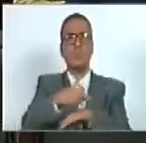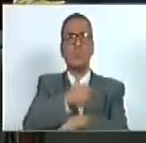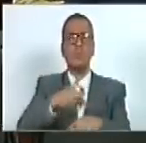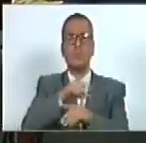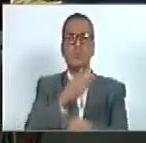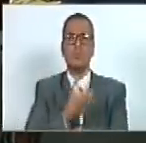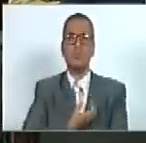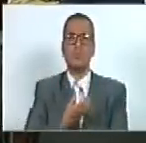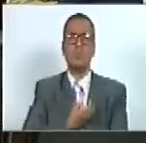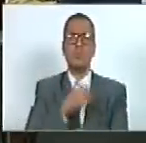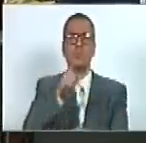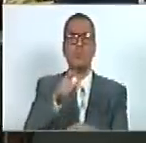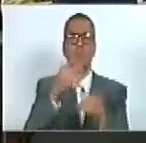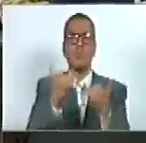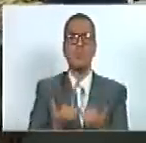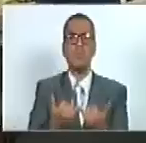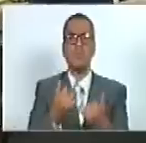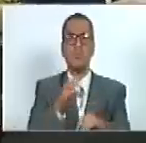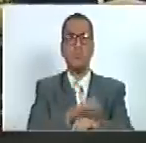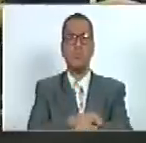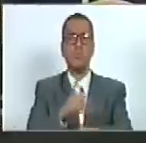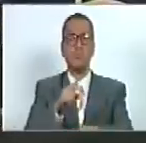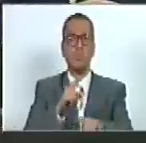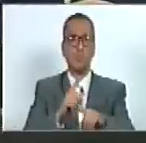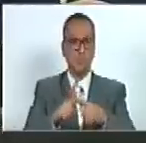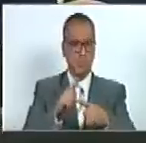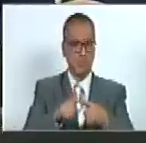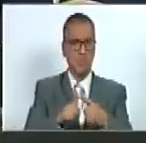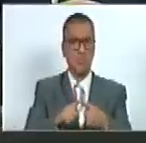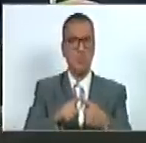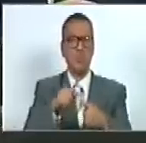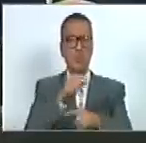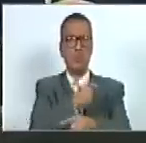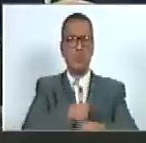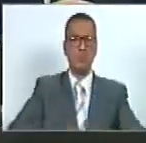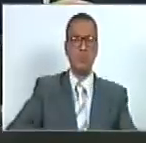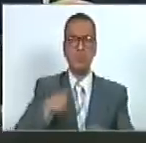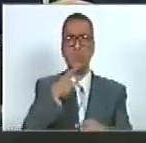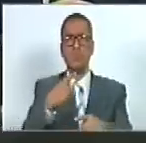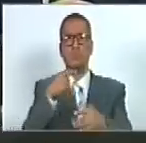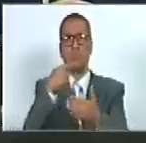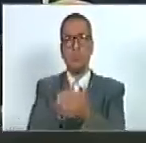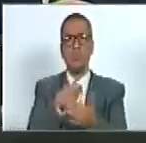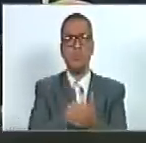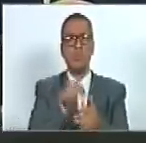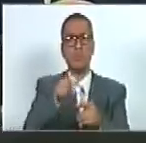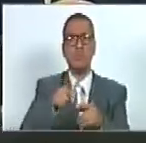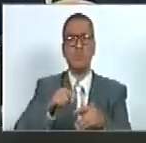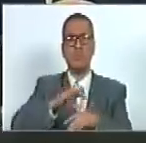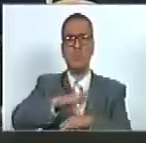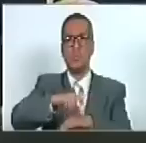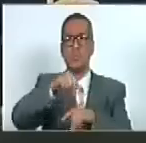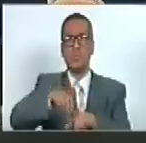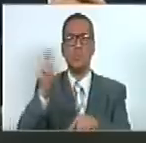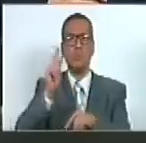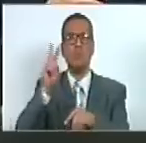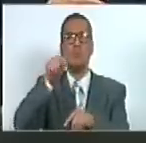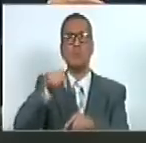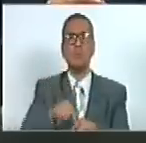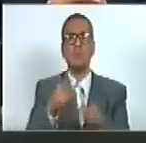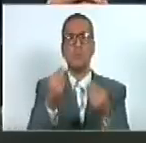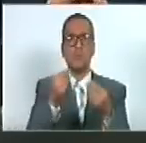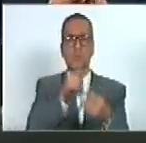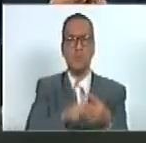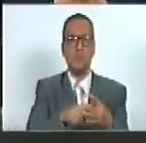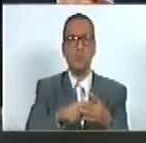y alcaldías y hasta candidaturas presidenciales con los reales expoliados al Tesoro Nacional, y muchos de